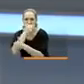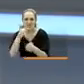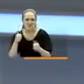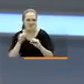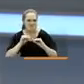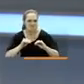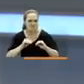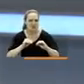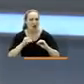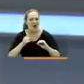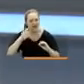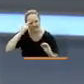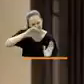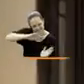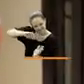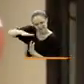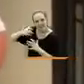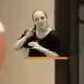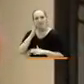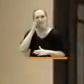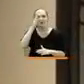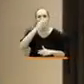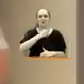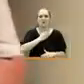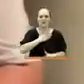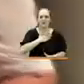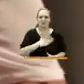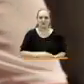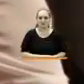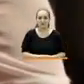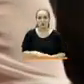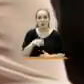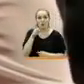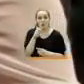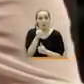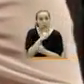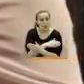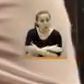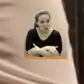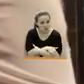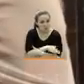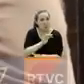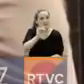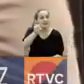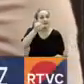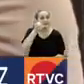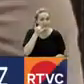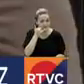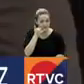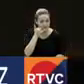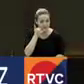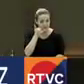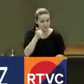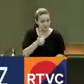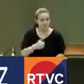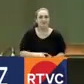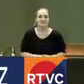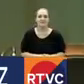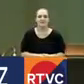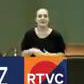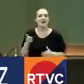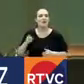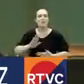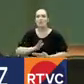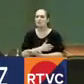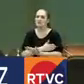oportunidad de un mejor futuro. Se porta muy bien. Me llama y bueno. La música fue